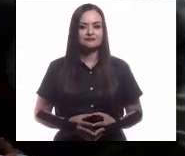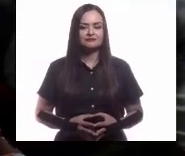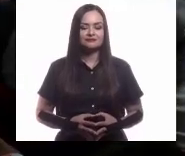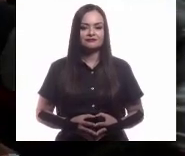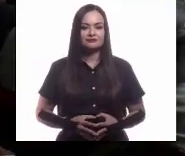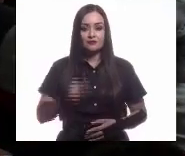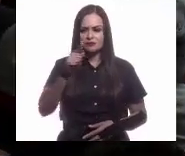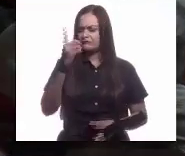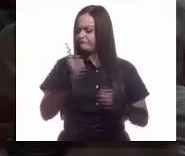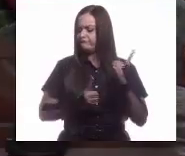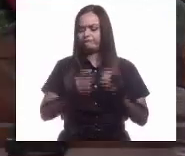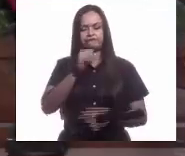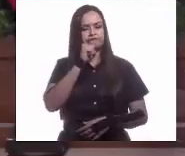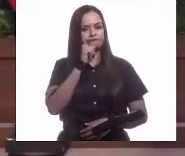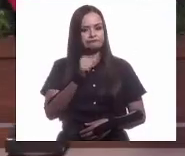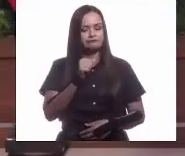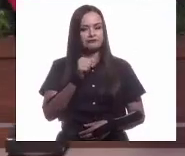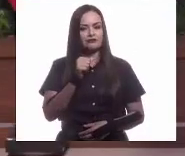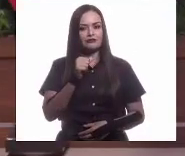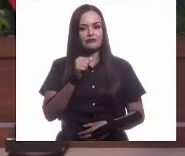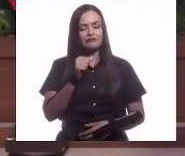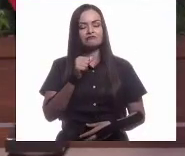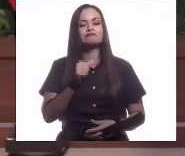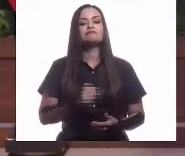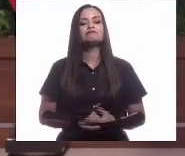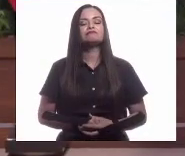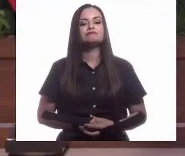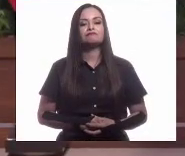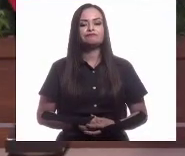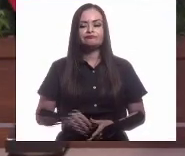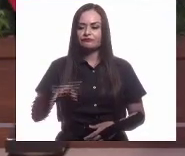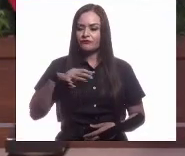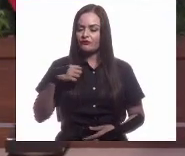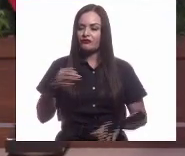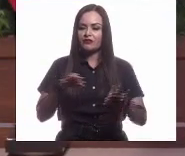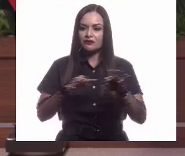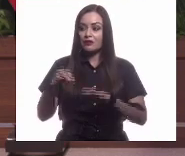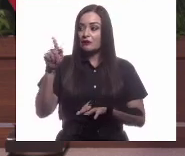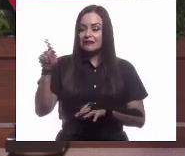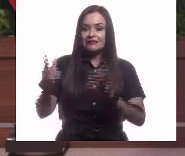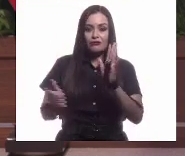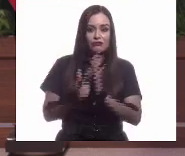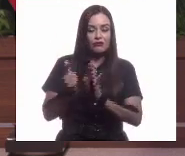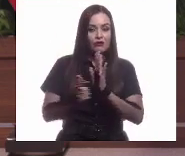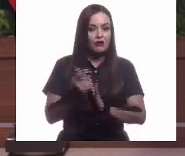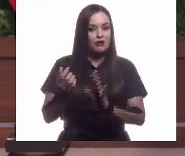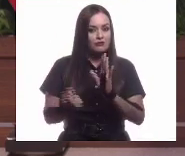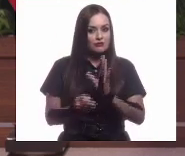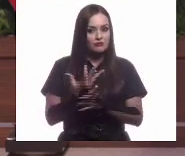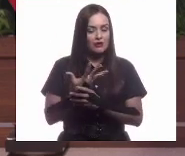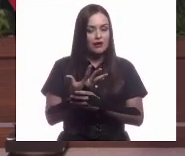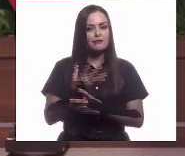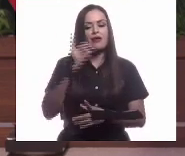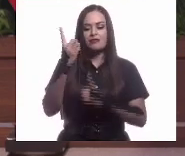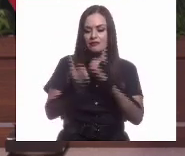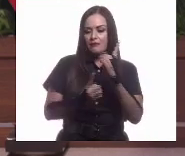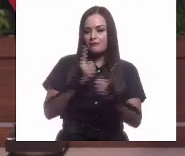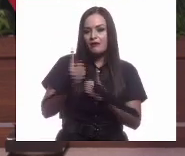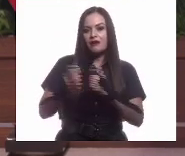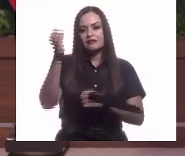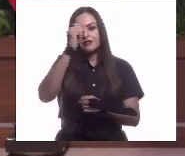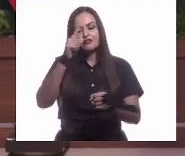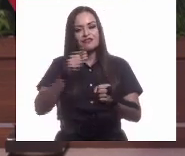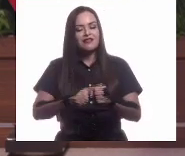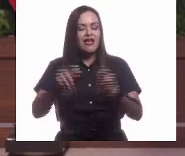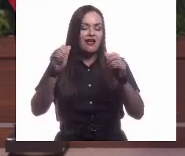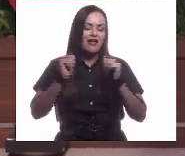No tengan duda, con bases sólidas en nuestra nueva infraestructura social de conocimiento, de deporte, de disfrute,